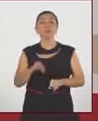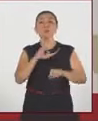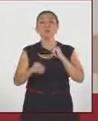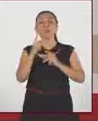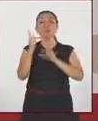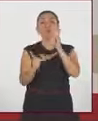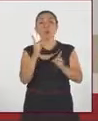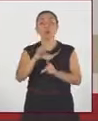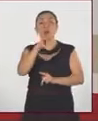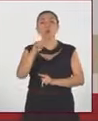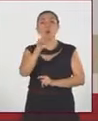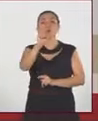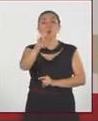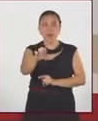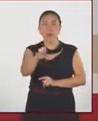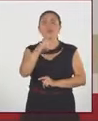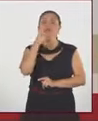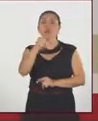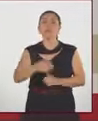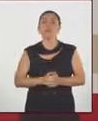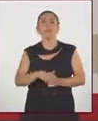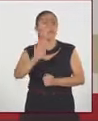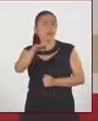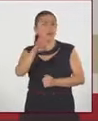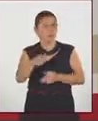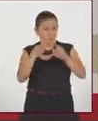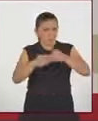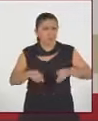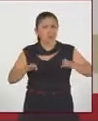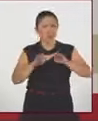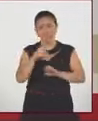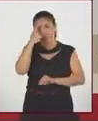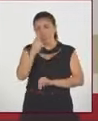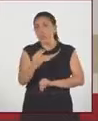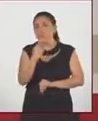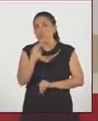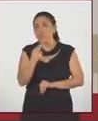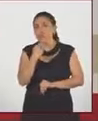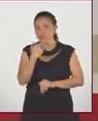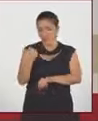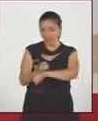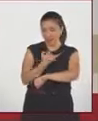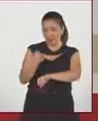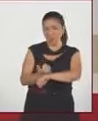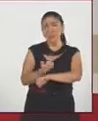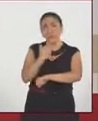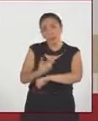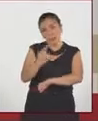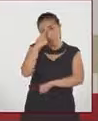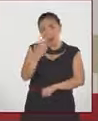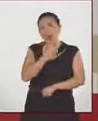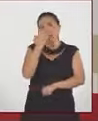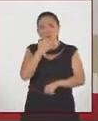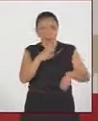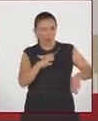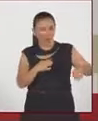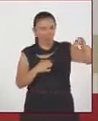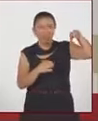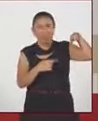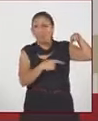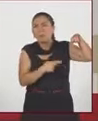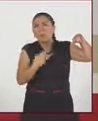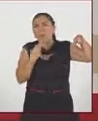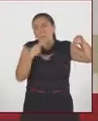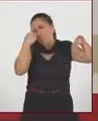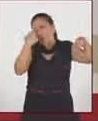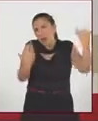viene de José Díaz. Él nos dice: ¿cuál es la importancia de utilizar un calzado adecuado durante la etapa escolar? ¿Qué aspectos se